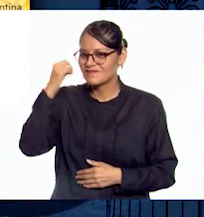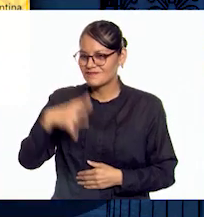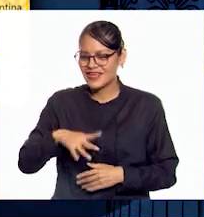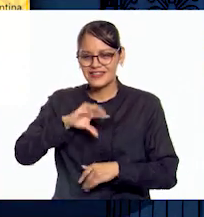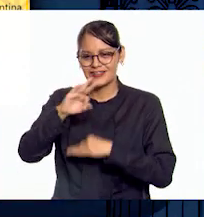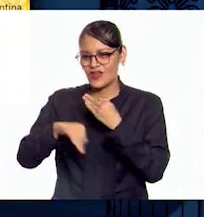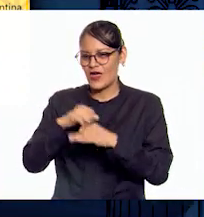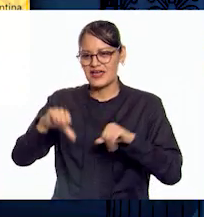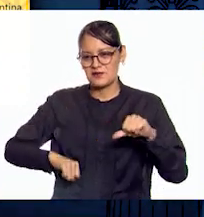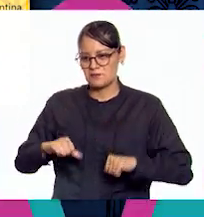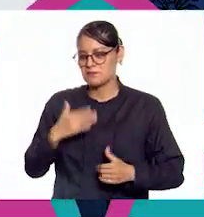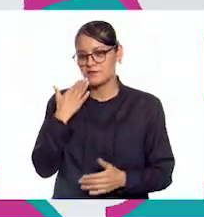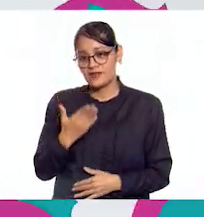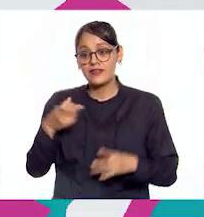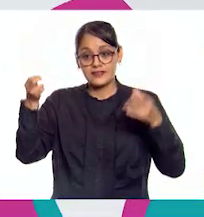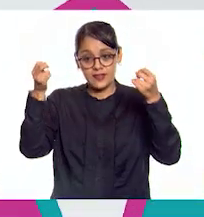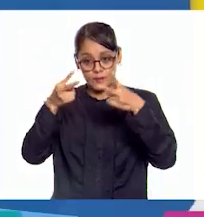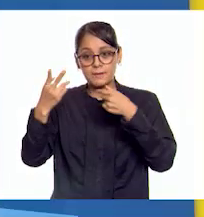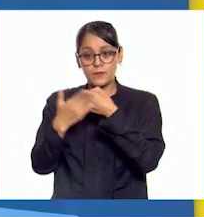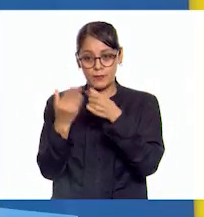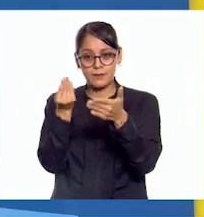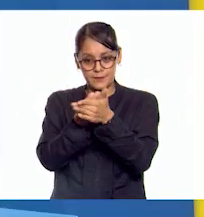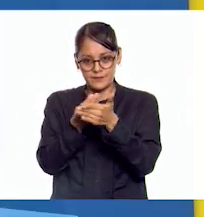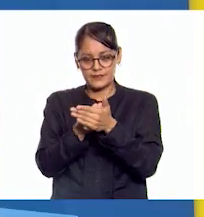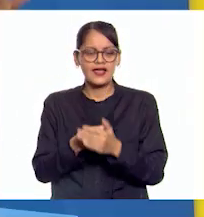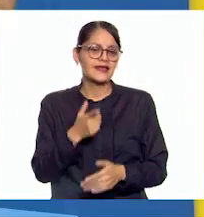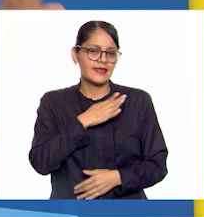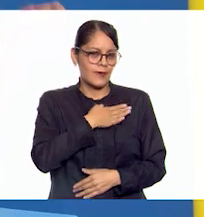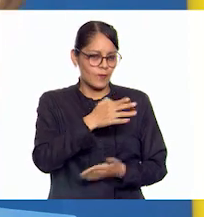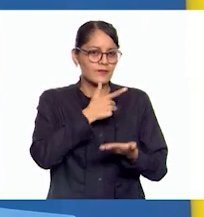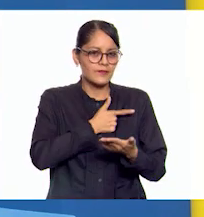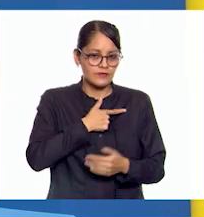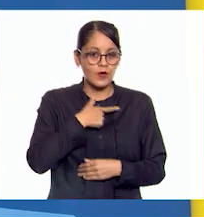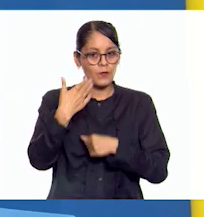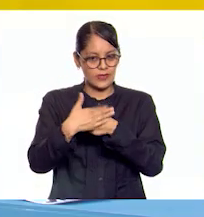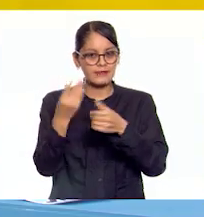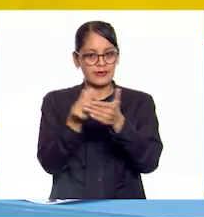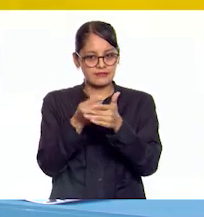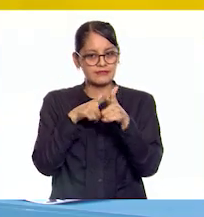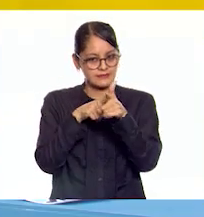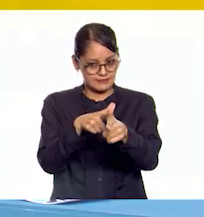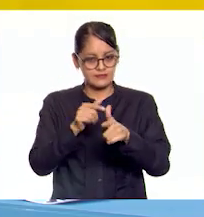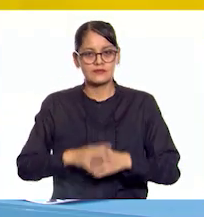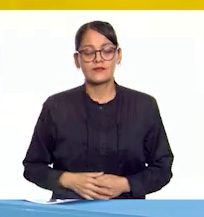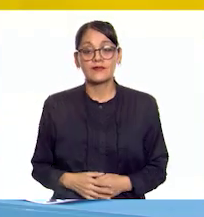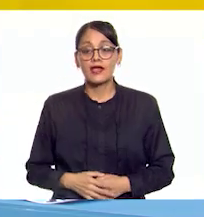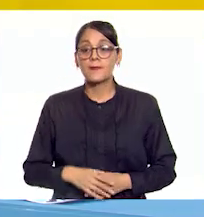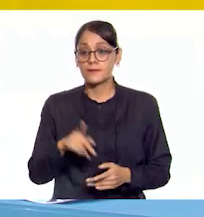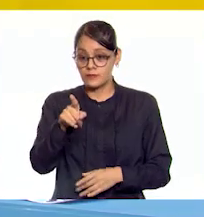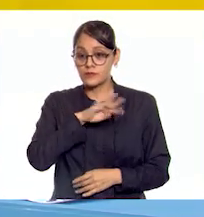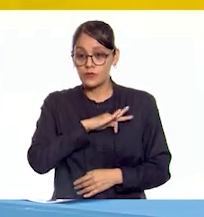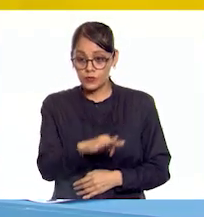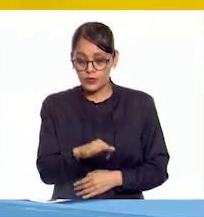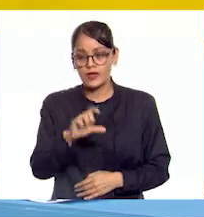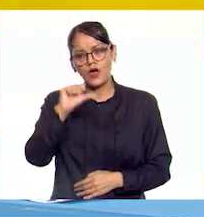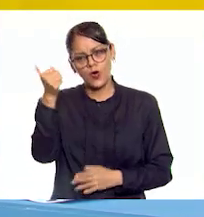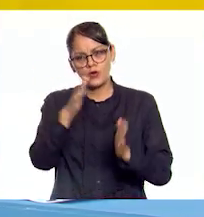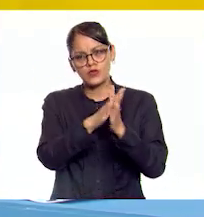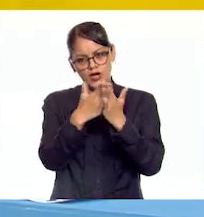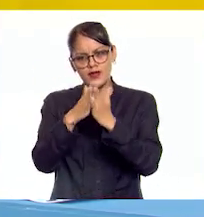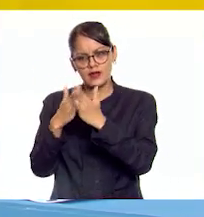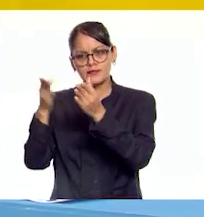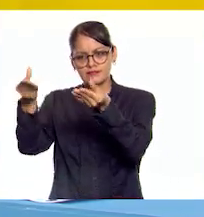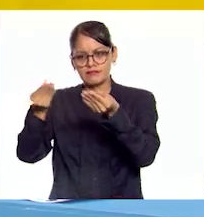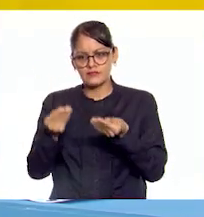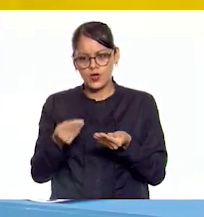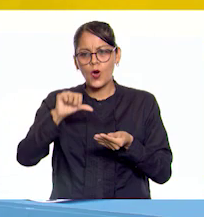todas las actividades. Nos vemos en la siguiente clase. Qué bueno que te gustó y nos vemos en siguiente clase. Si te es posible, consulta otros libros y